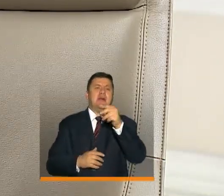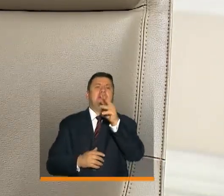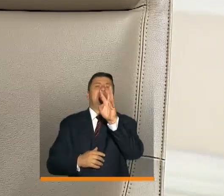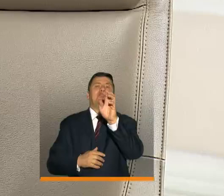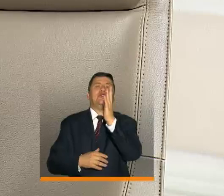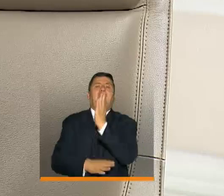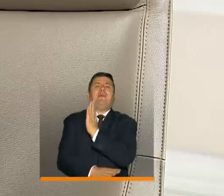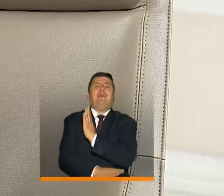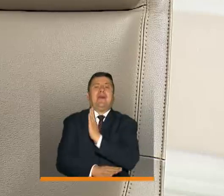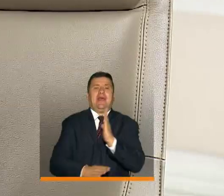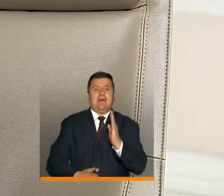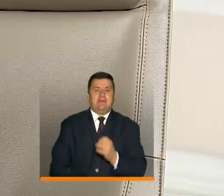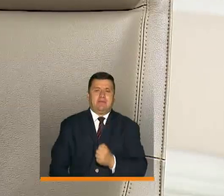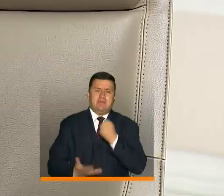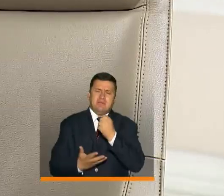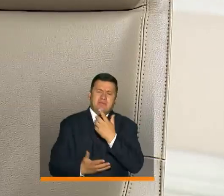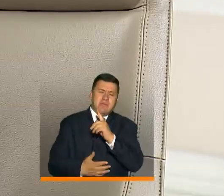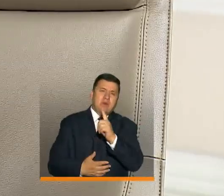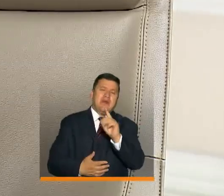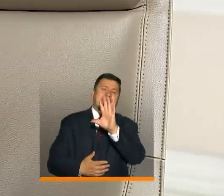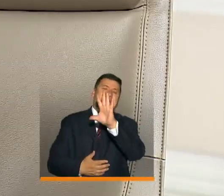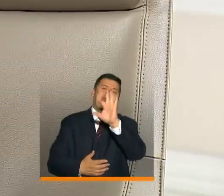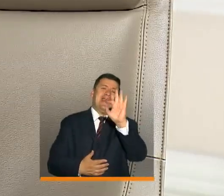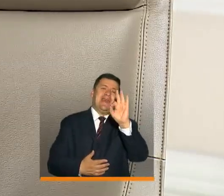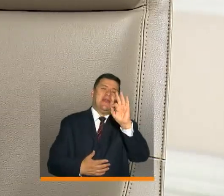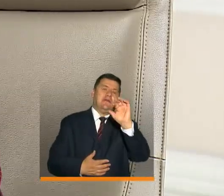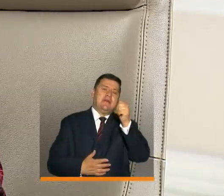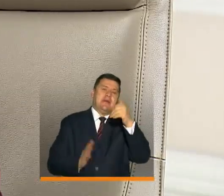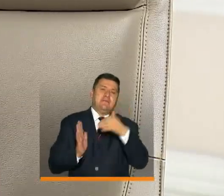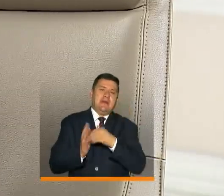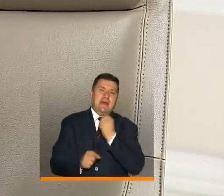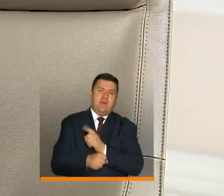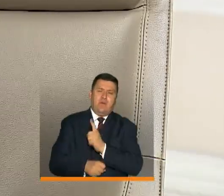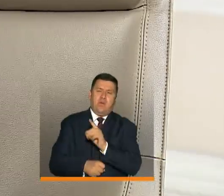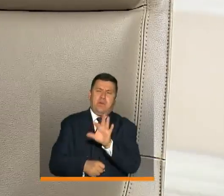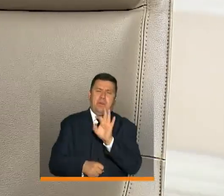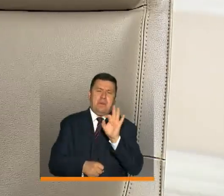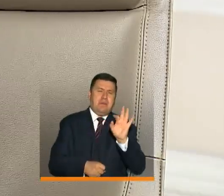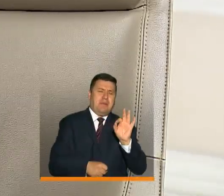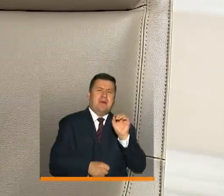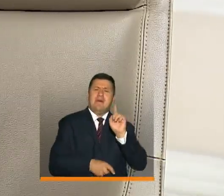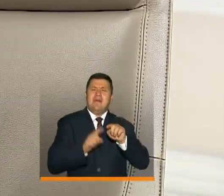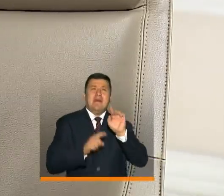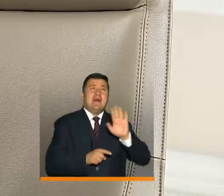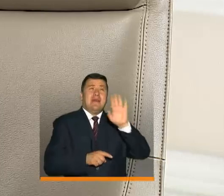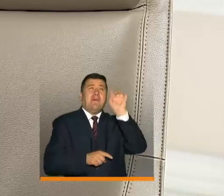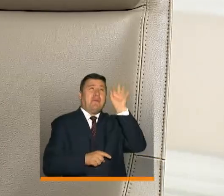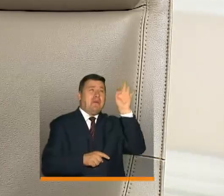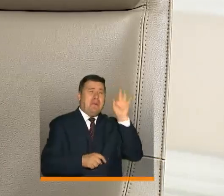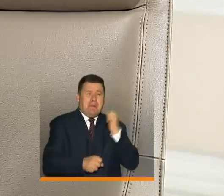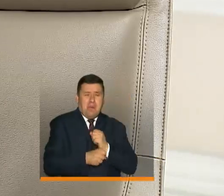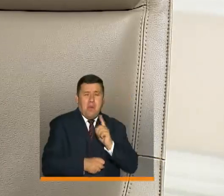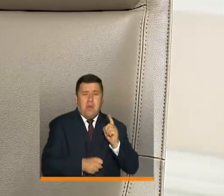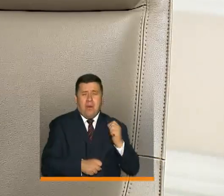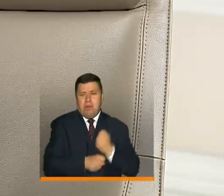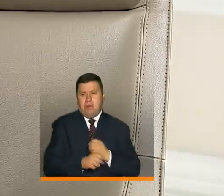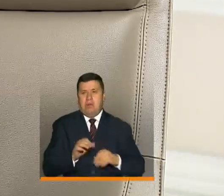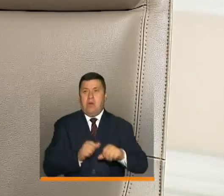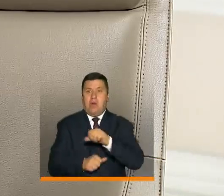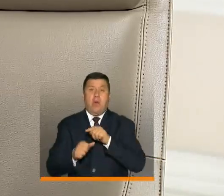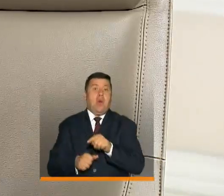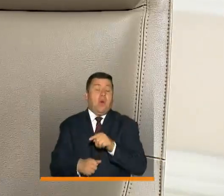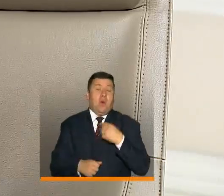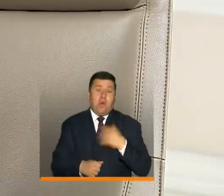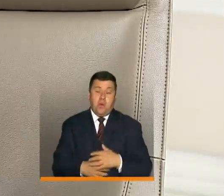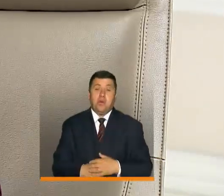billones de pesos que generarán alrededor de 510 mil empleos en varios departamentos, y esos proyectos tienen